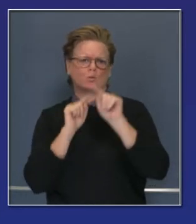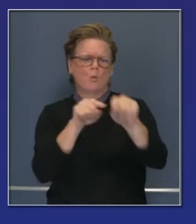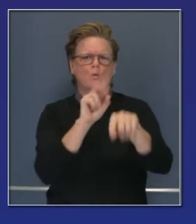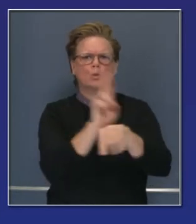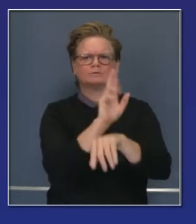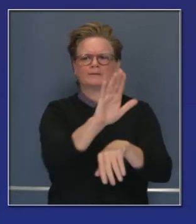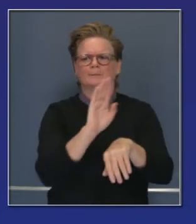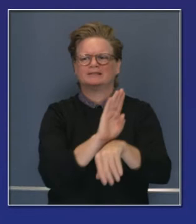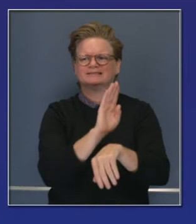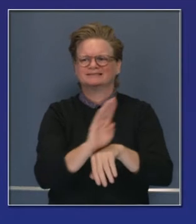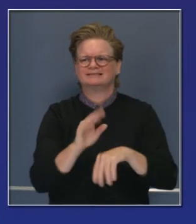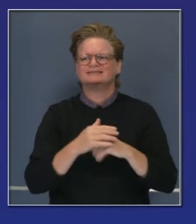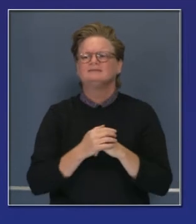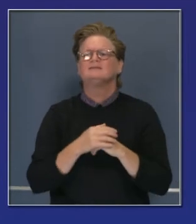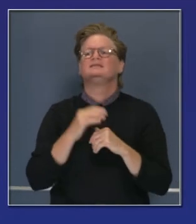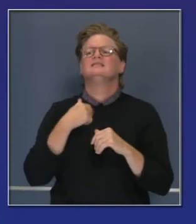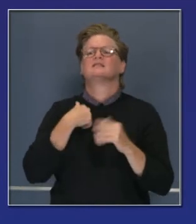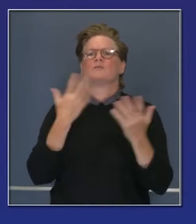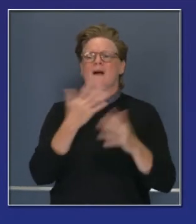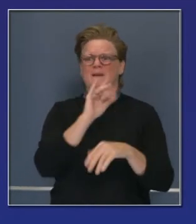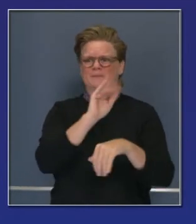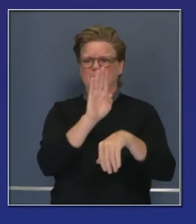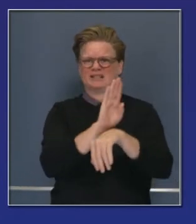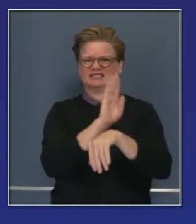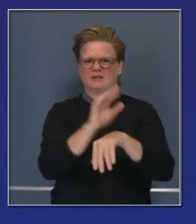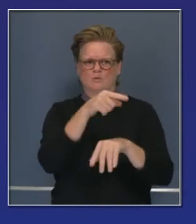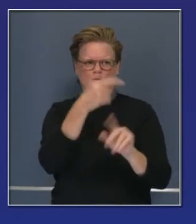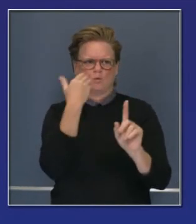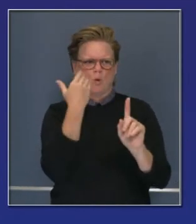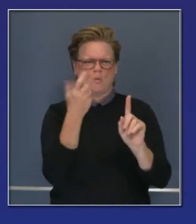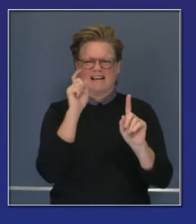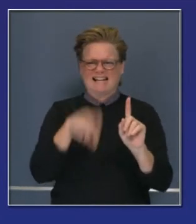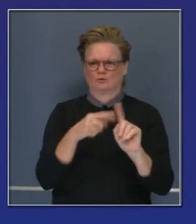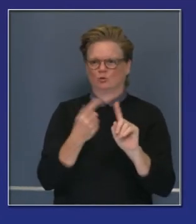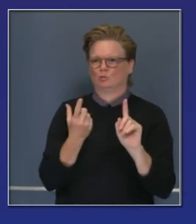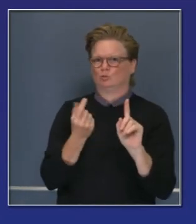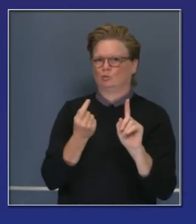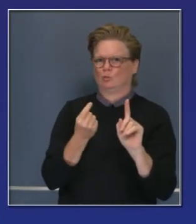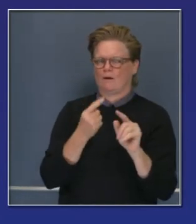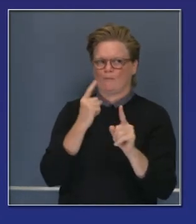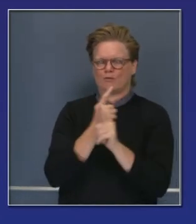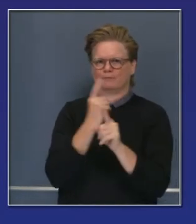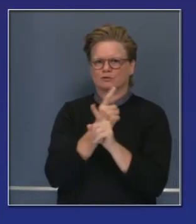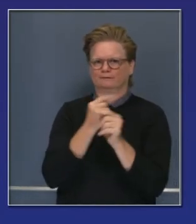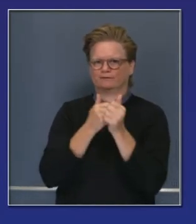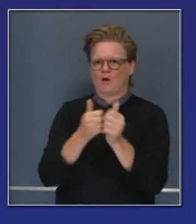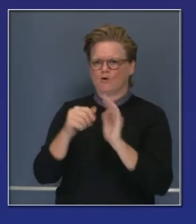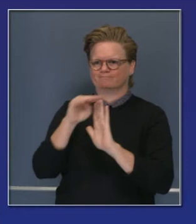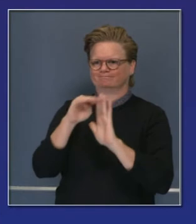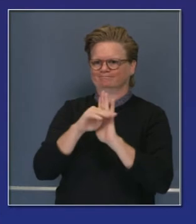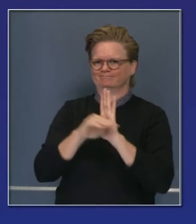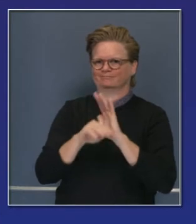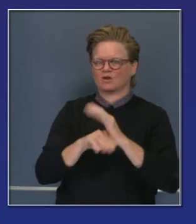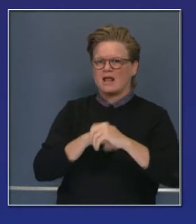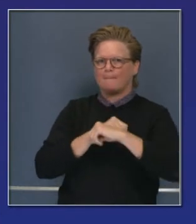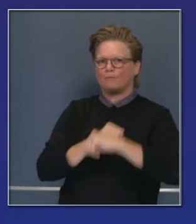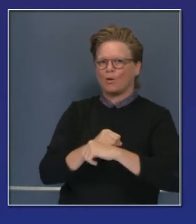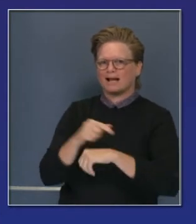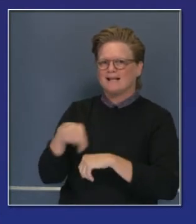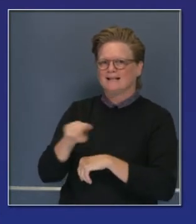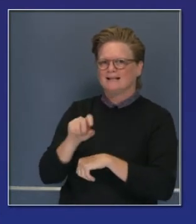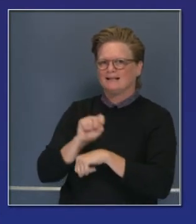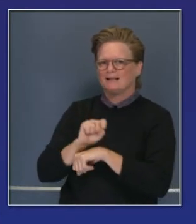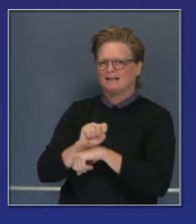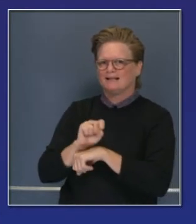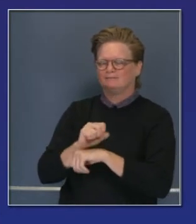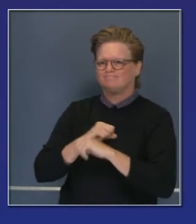respecto a cualquier medida de seguridad que podrían estar ocurriendo o no ocurriendo dentro de distintos sectores en nuestra economía. De modo